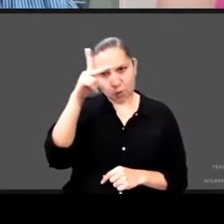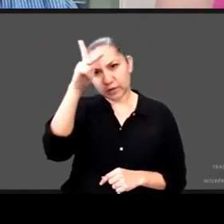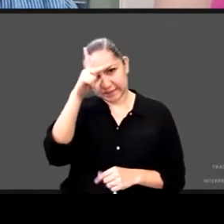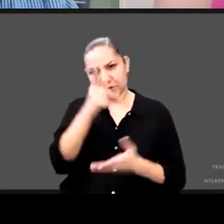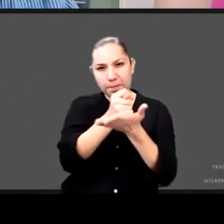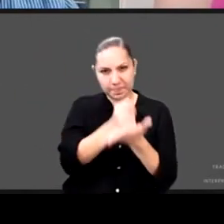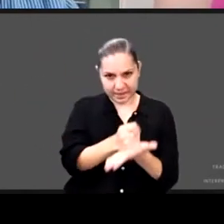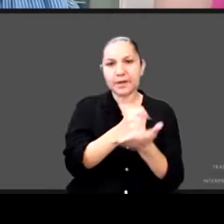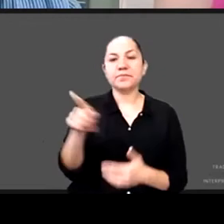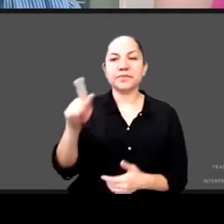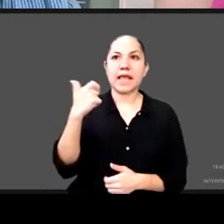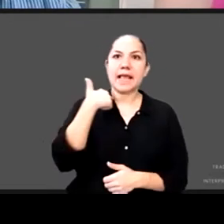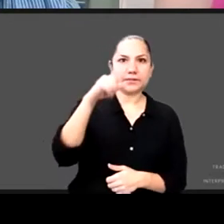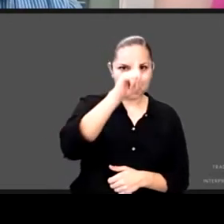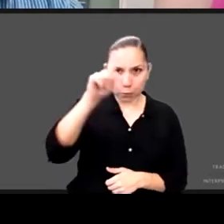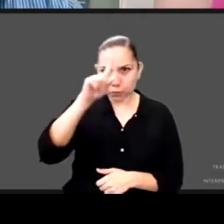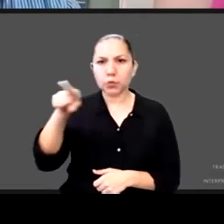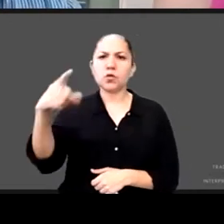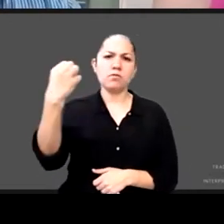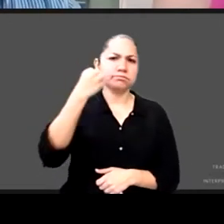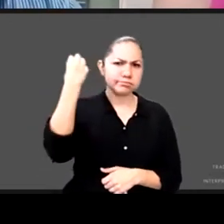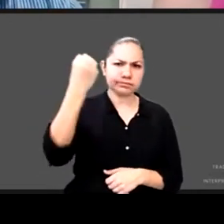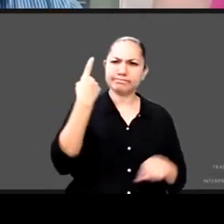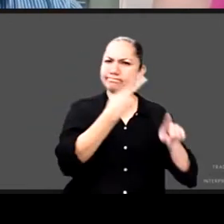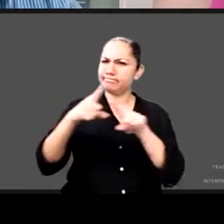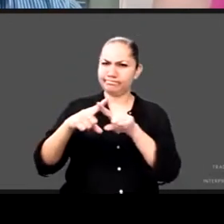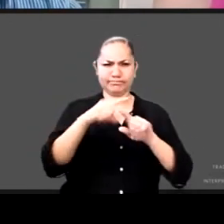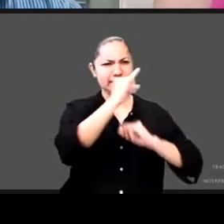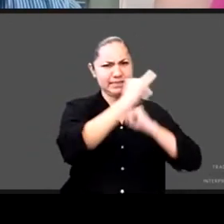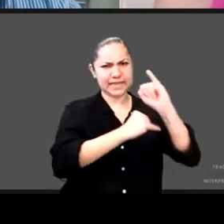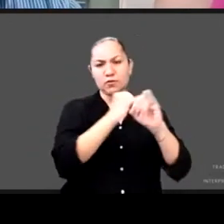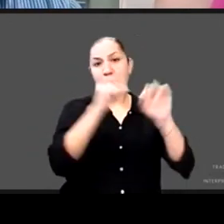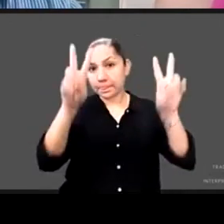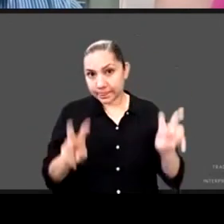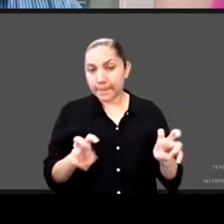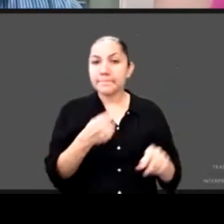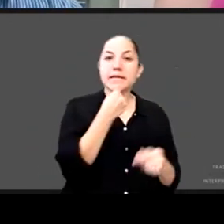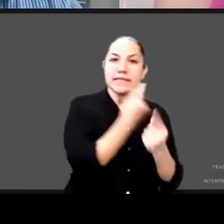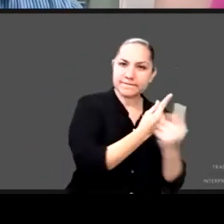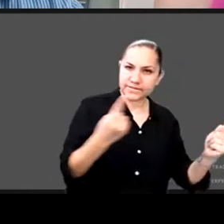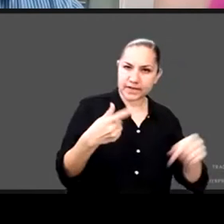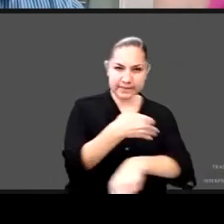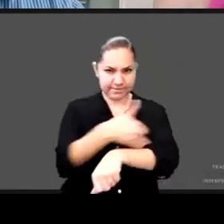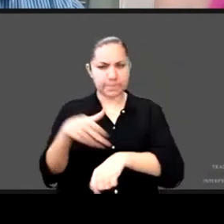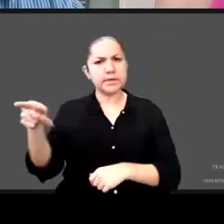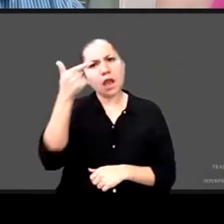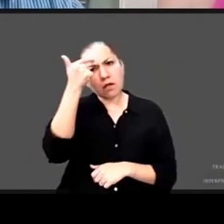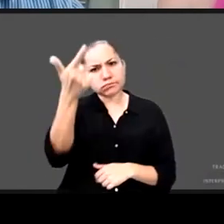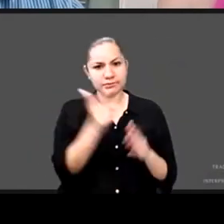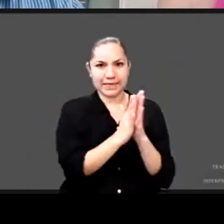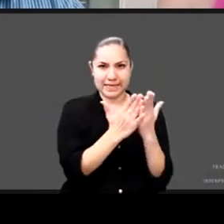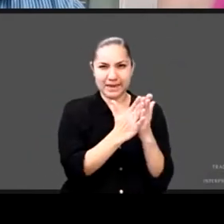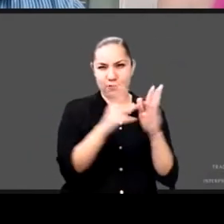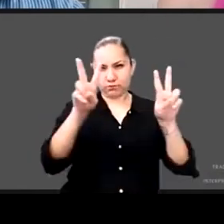consultor, conferencista y tallerista internacional en temas de infancia y familia. Ha sido el autor del libro Cero Golpes.